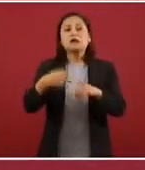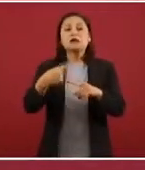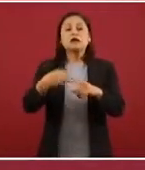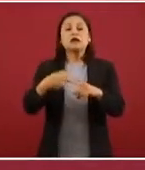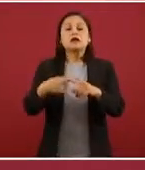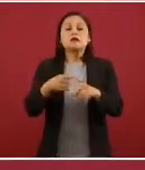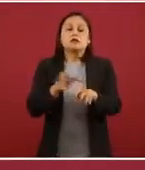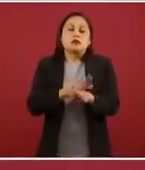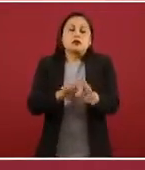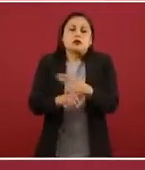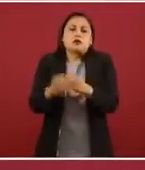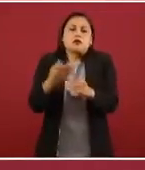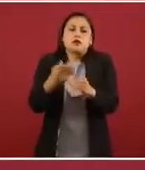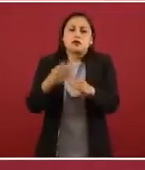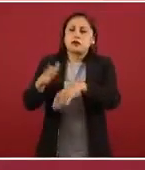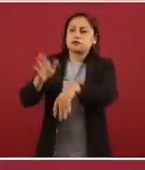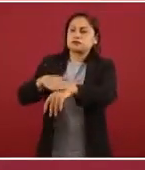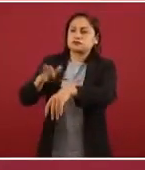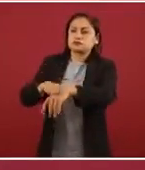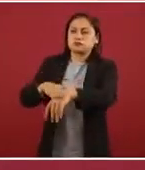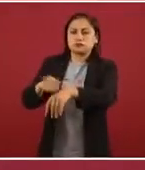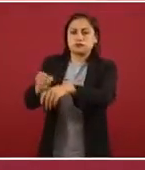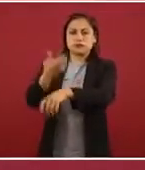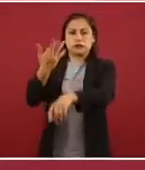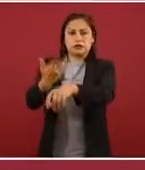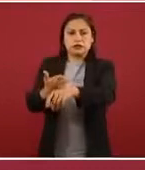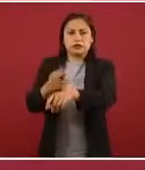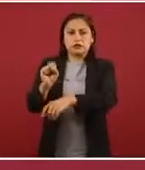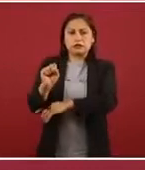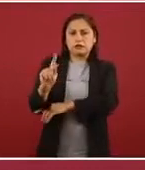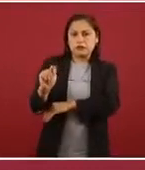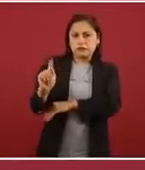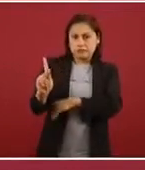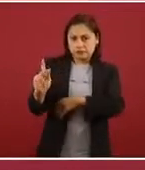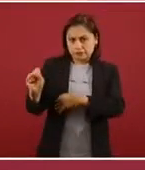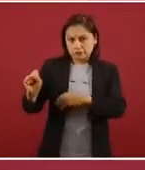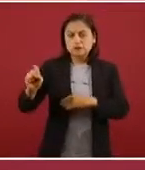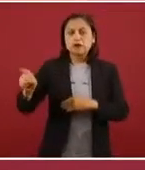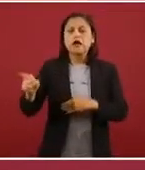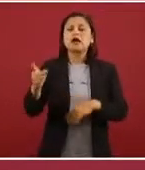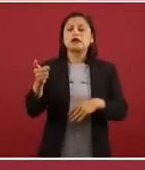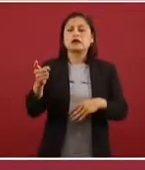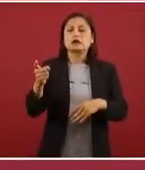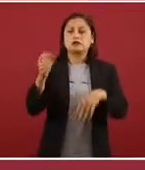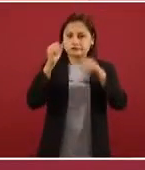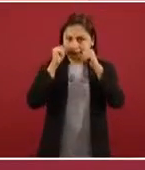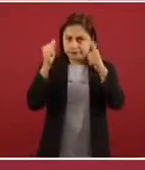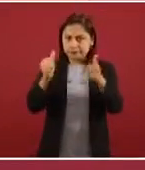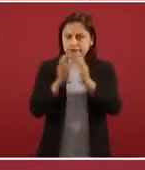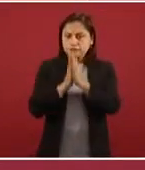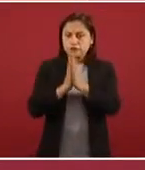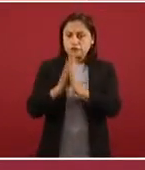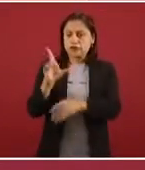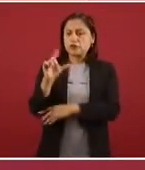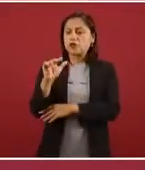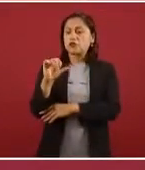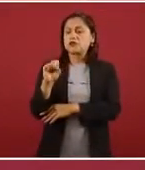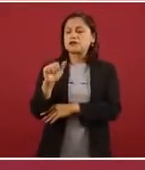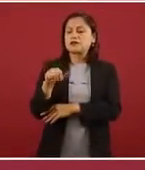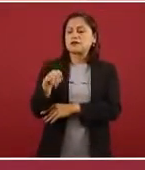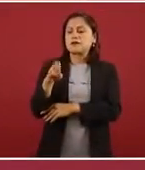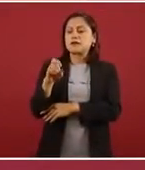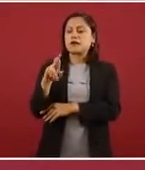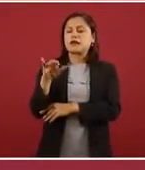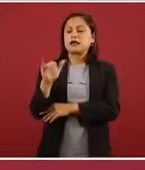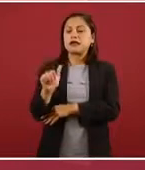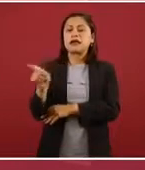pedirle a la Secretaría del Trabajo que lo vea a Luisa María